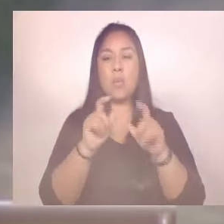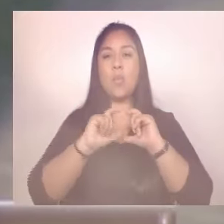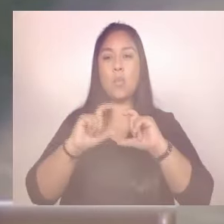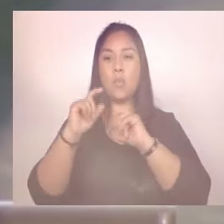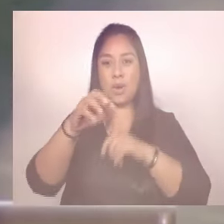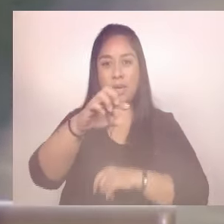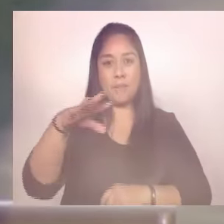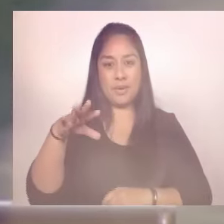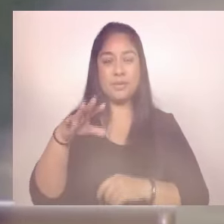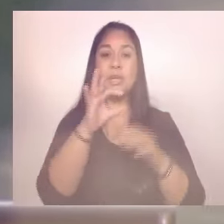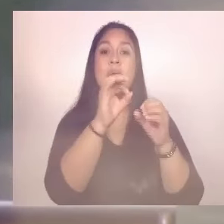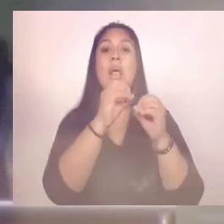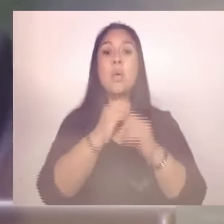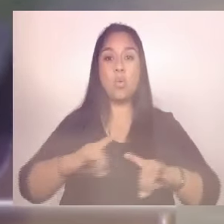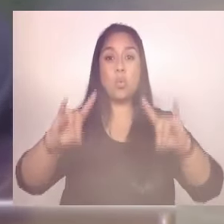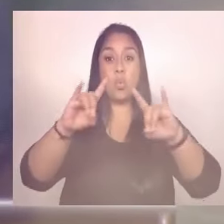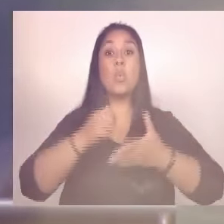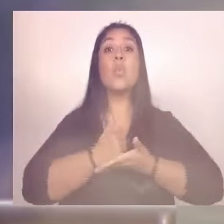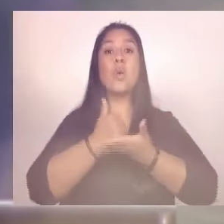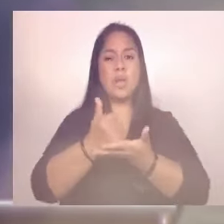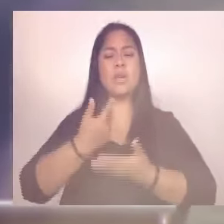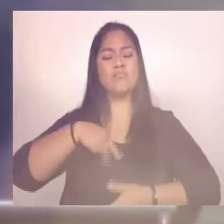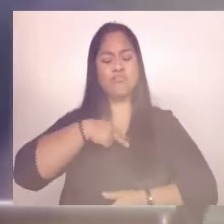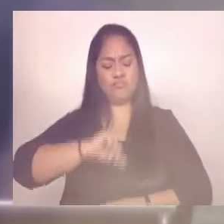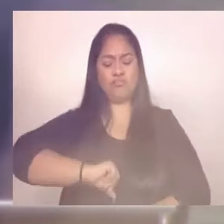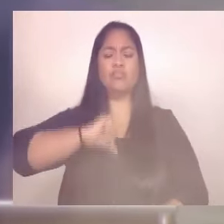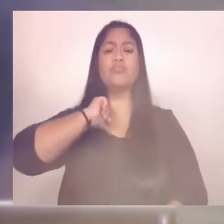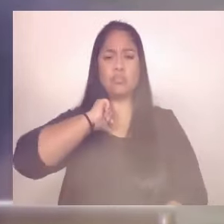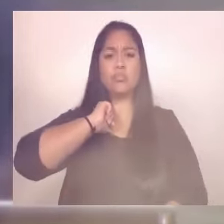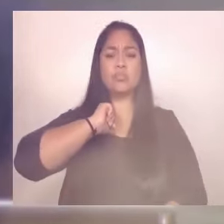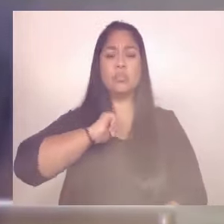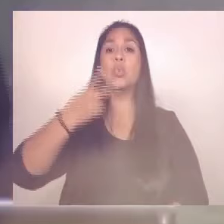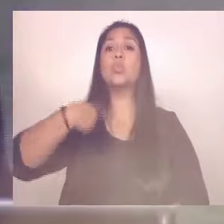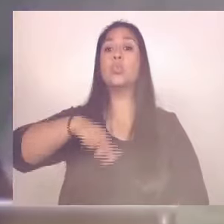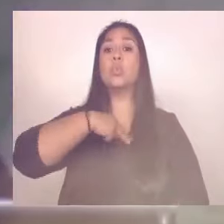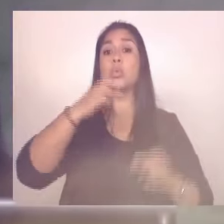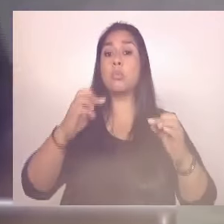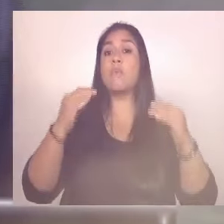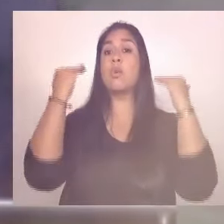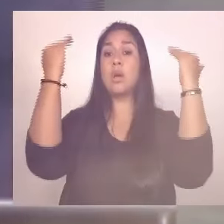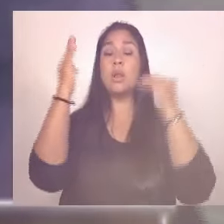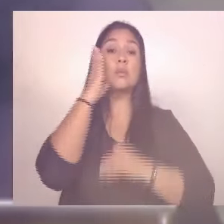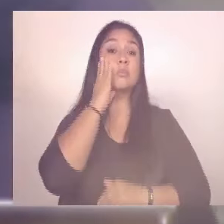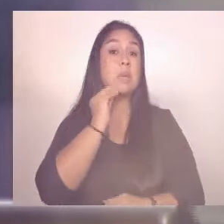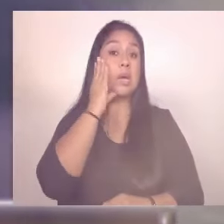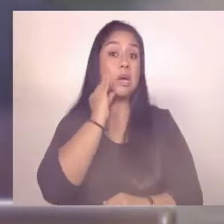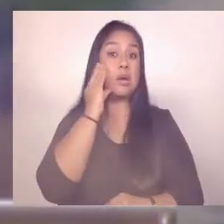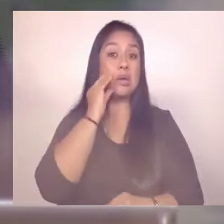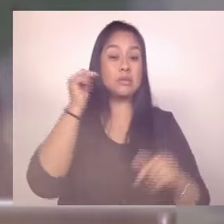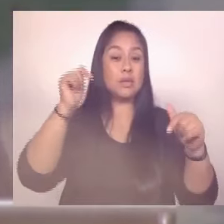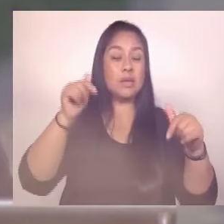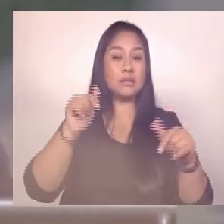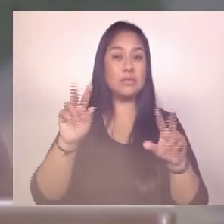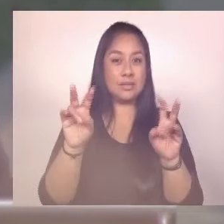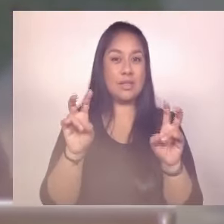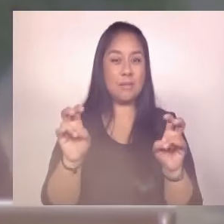de la Organización de Naciones Unidas. Una contribución que nos llena de orgullo. Nuestro profesionalismo y experiencia